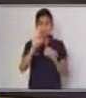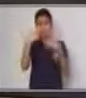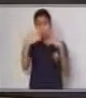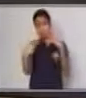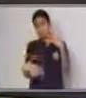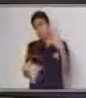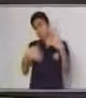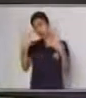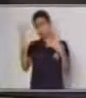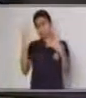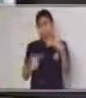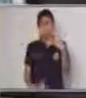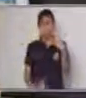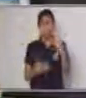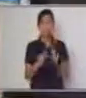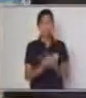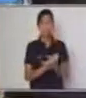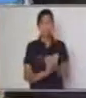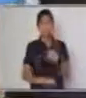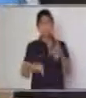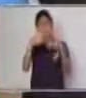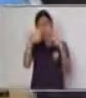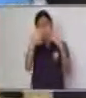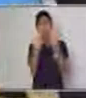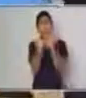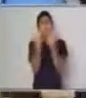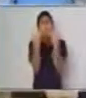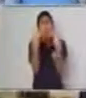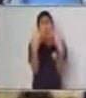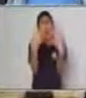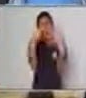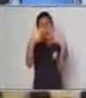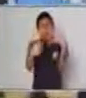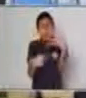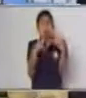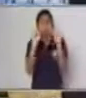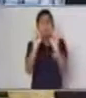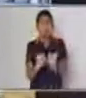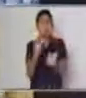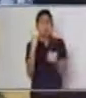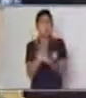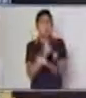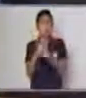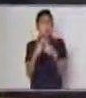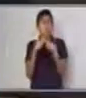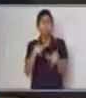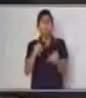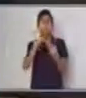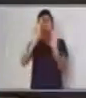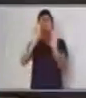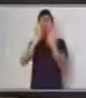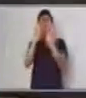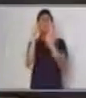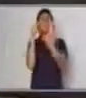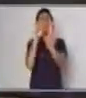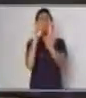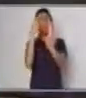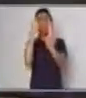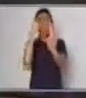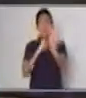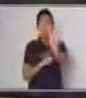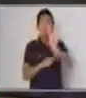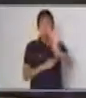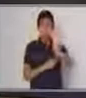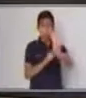etc. Hay infinita cantidad de números primos, pero nos vamos a enfocar en estos